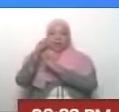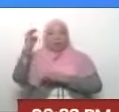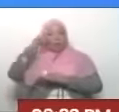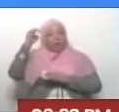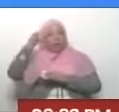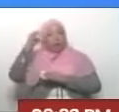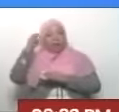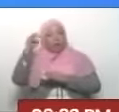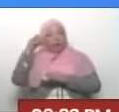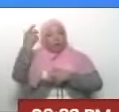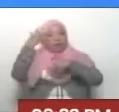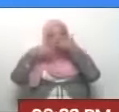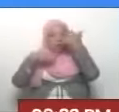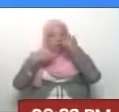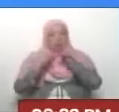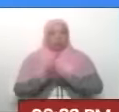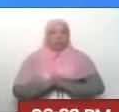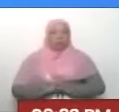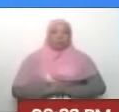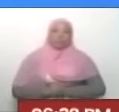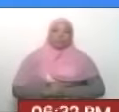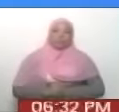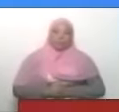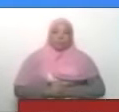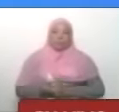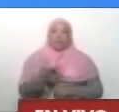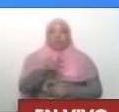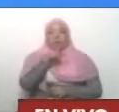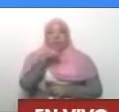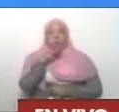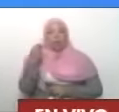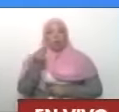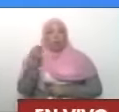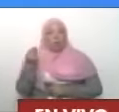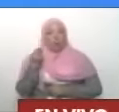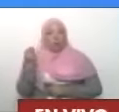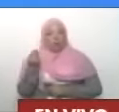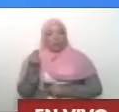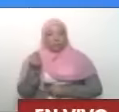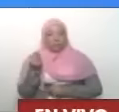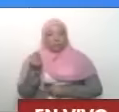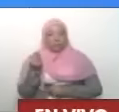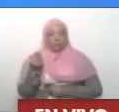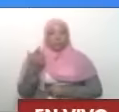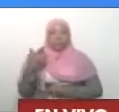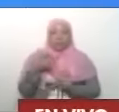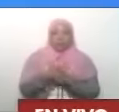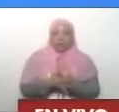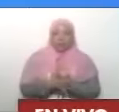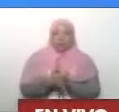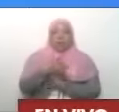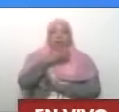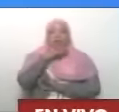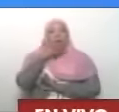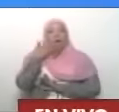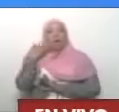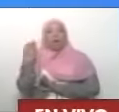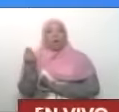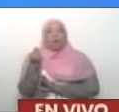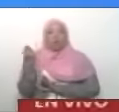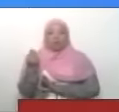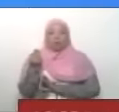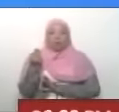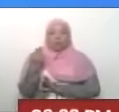al gigante, Hugo Chávez. Generación intermedia joven, generación joven